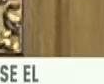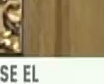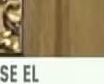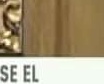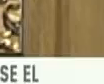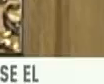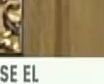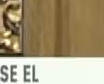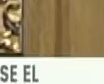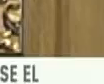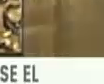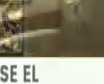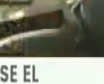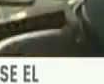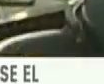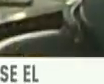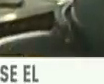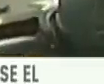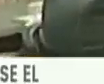regalo.